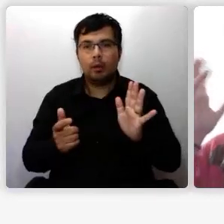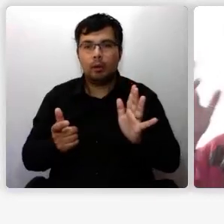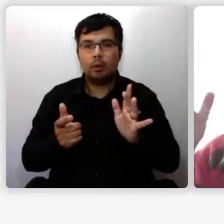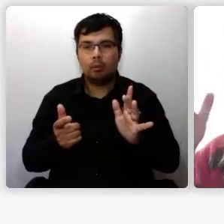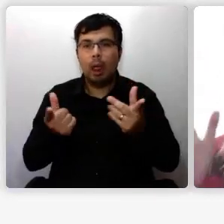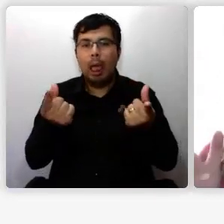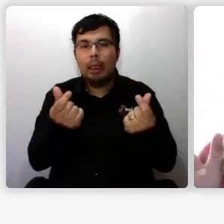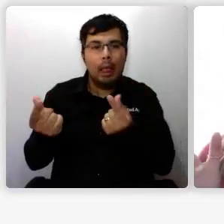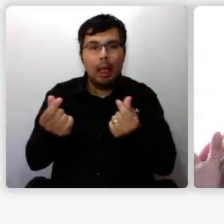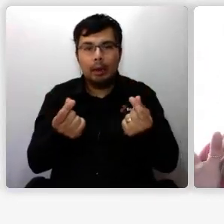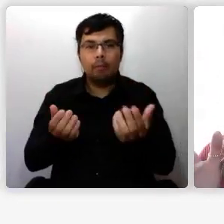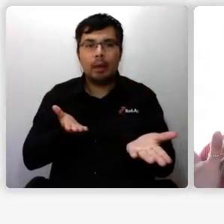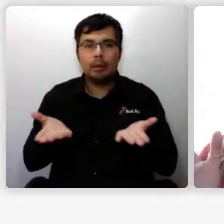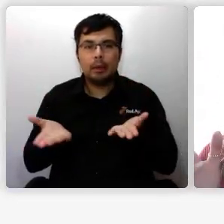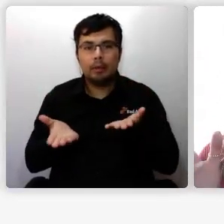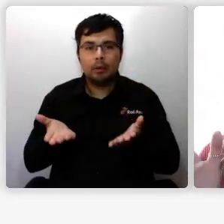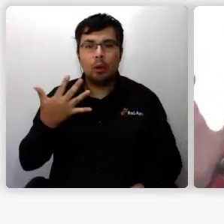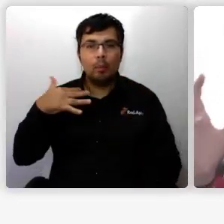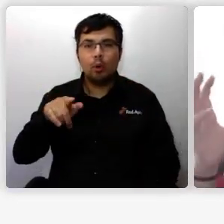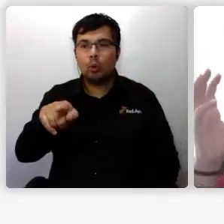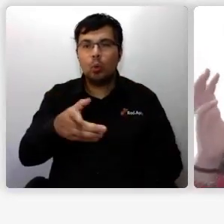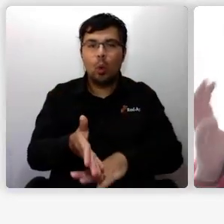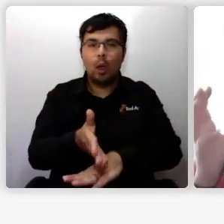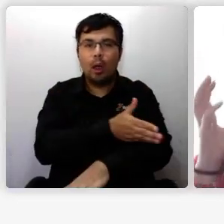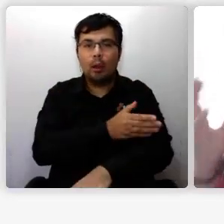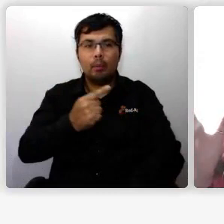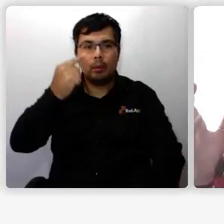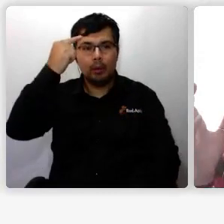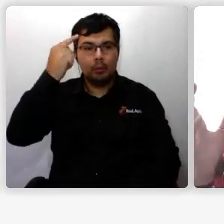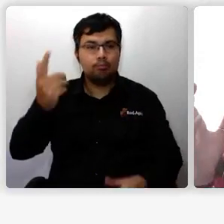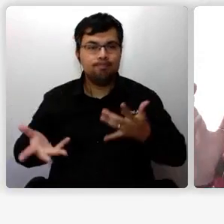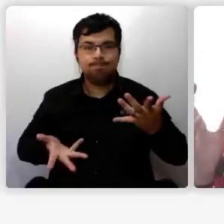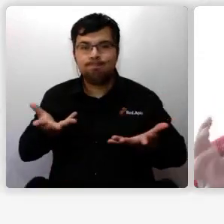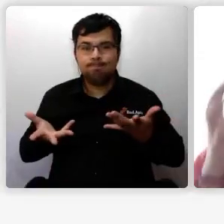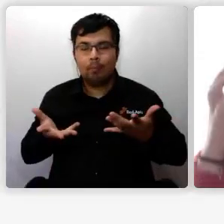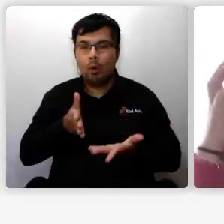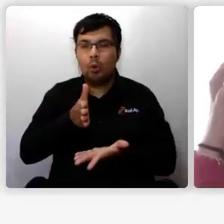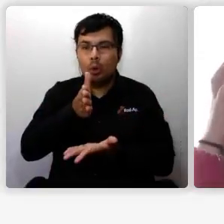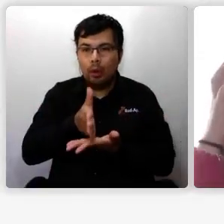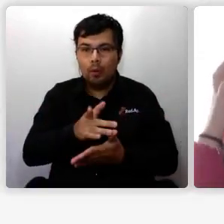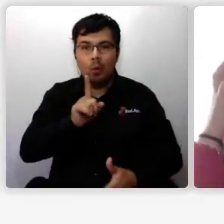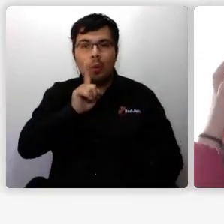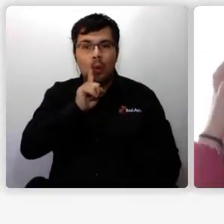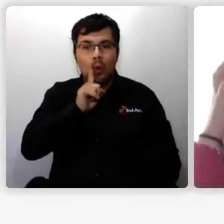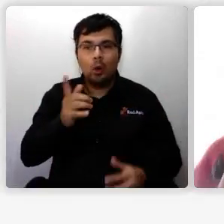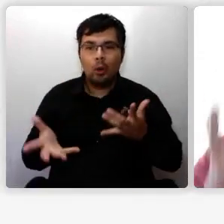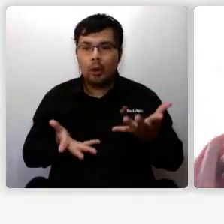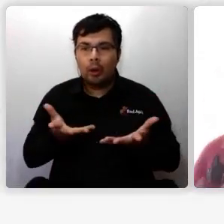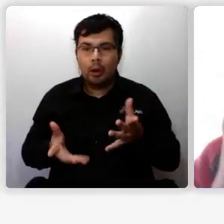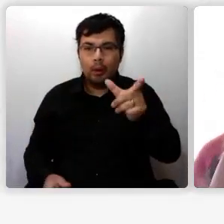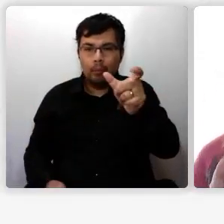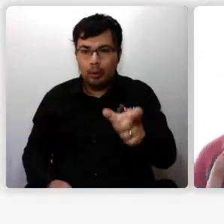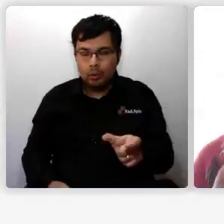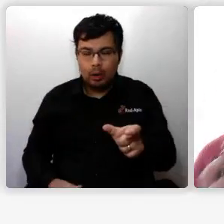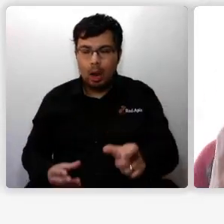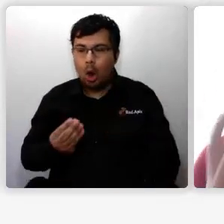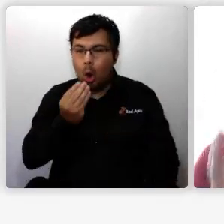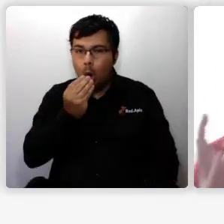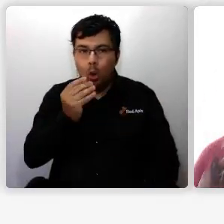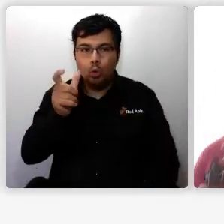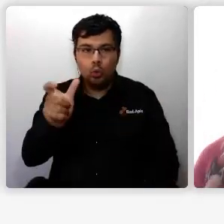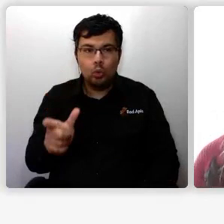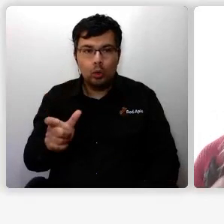importante que pensemos qué es lo que tiene que tener o qué es lo que el consumidor espera que exista en esa web o